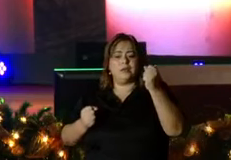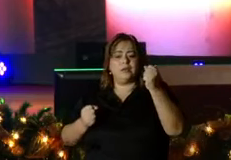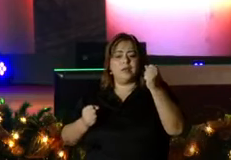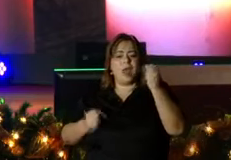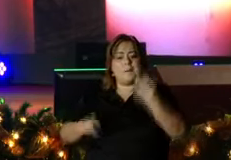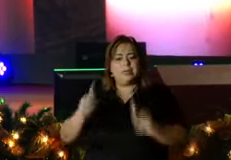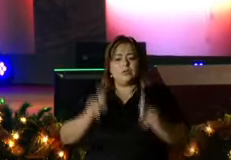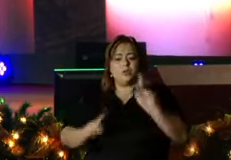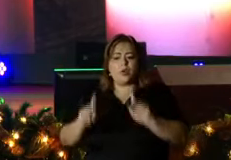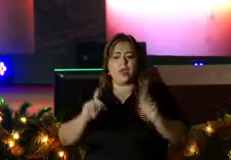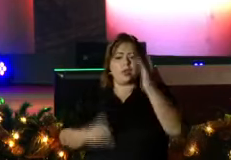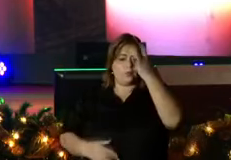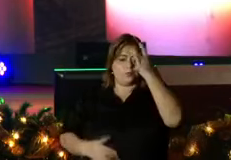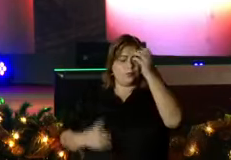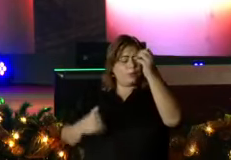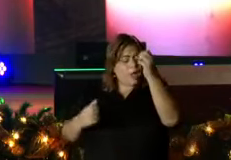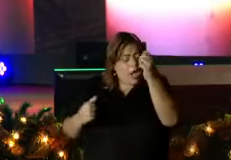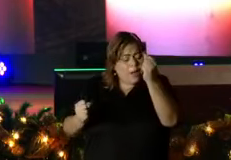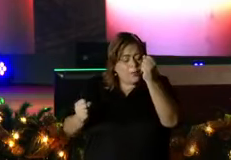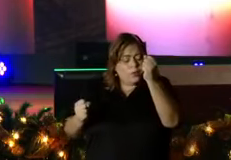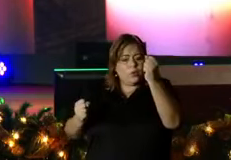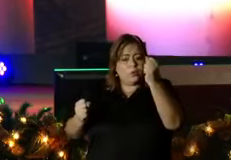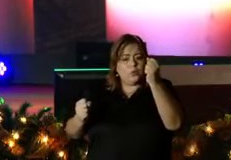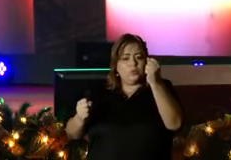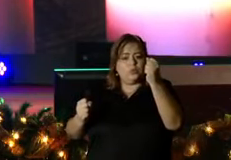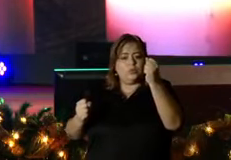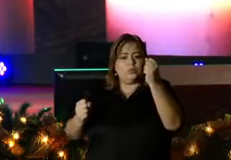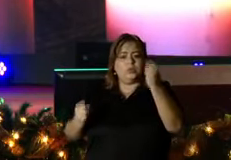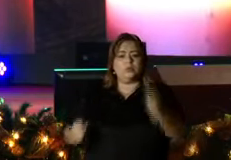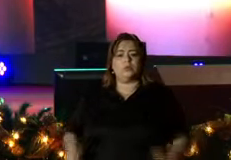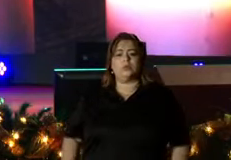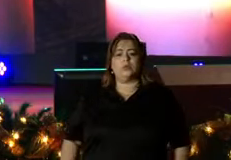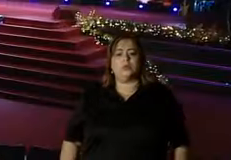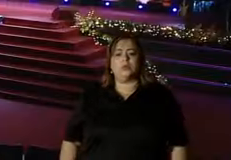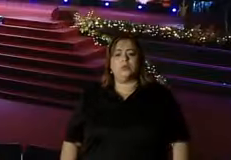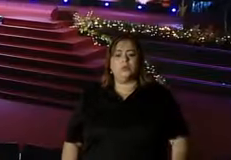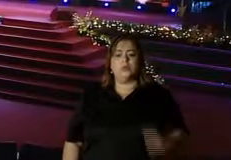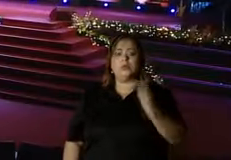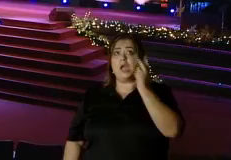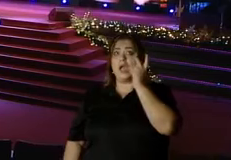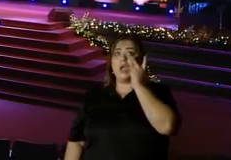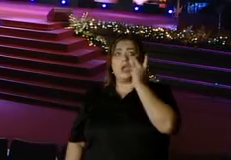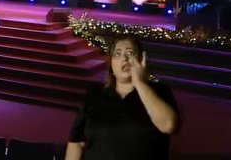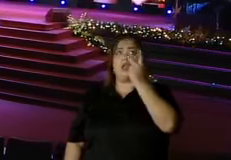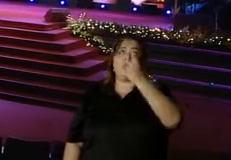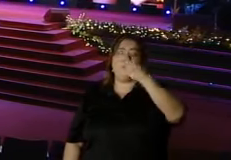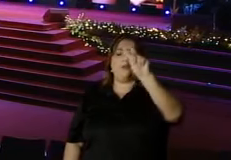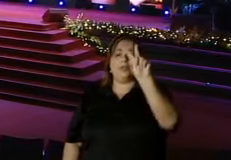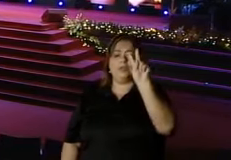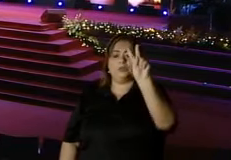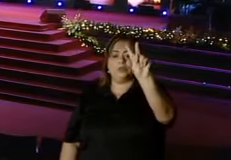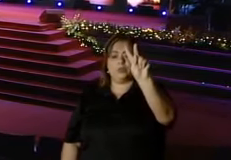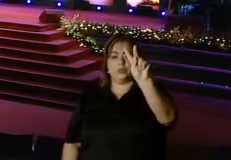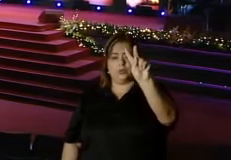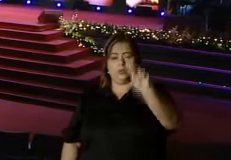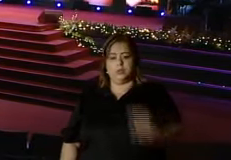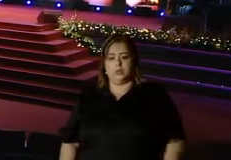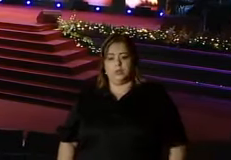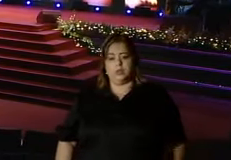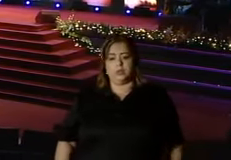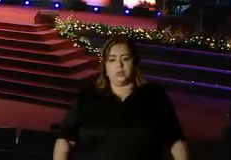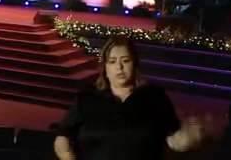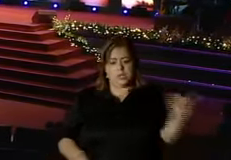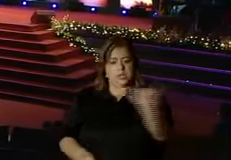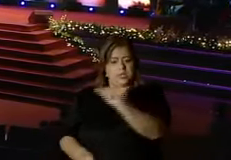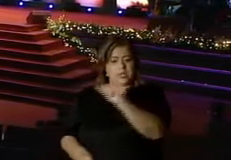enfermo desahuciado y al pobre levantar y